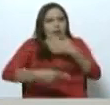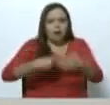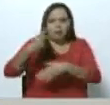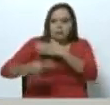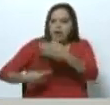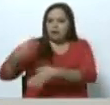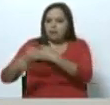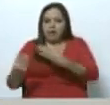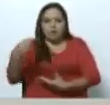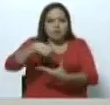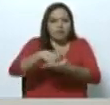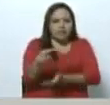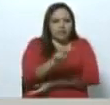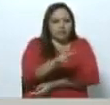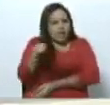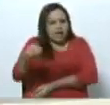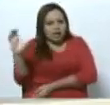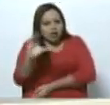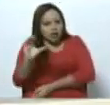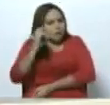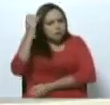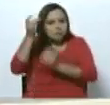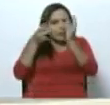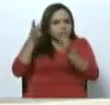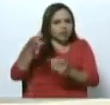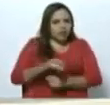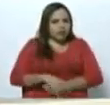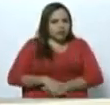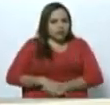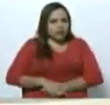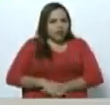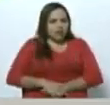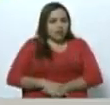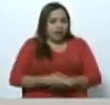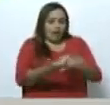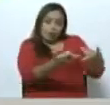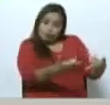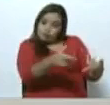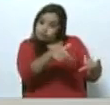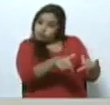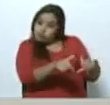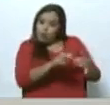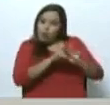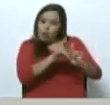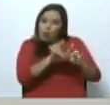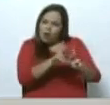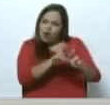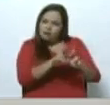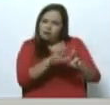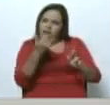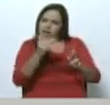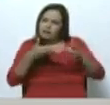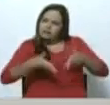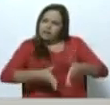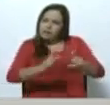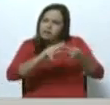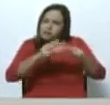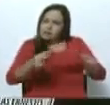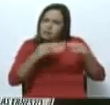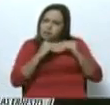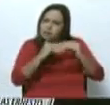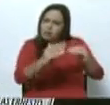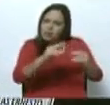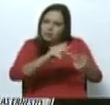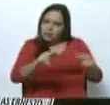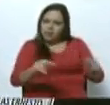Varias veces. O sea, ojalá las cosas se den por el camino de la tranquilidad y de la paz. Muchísimas gracias.